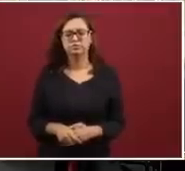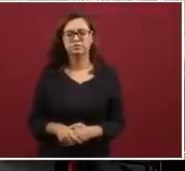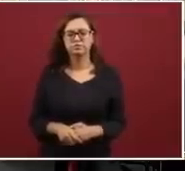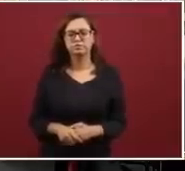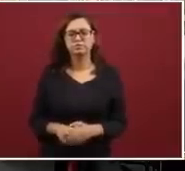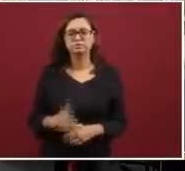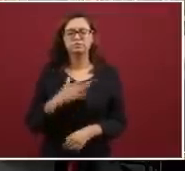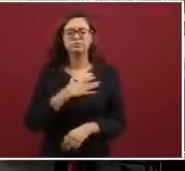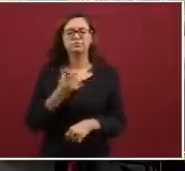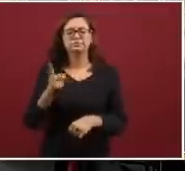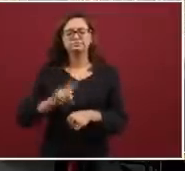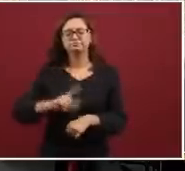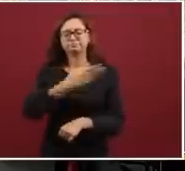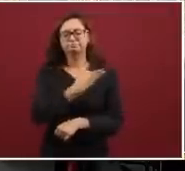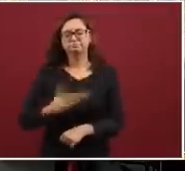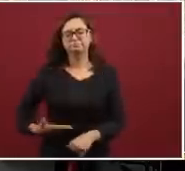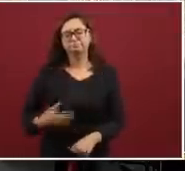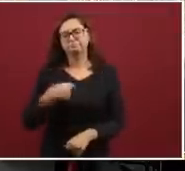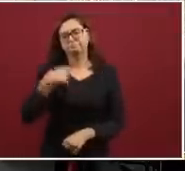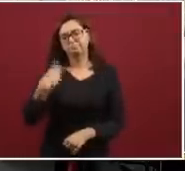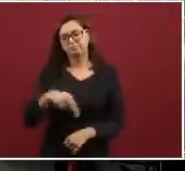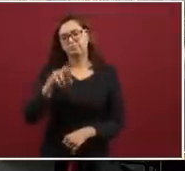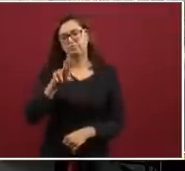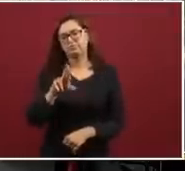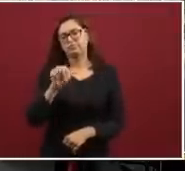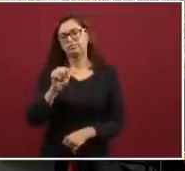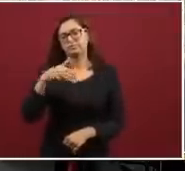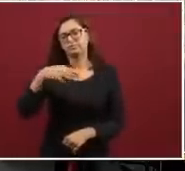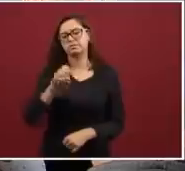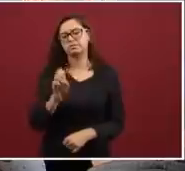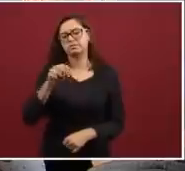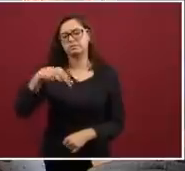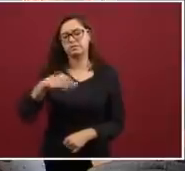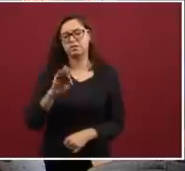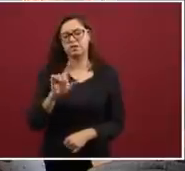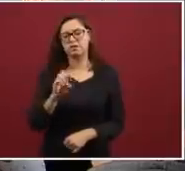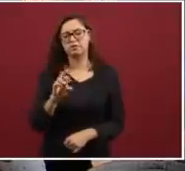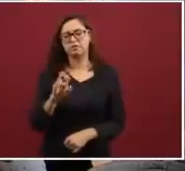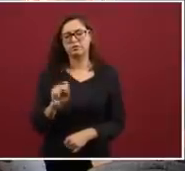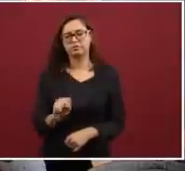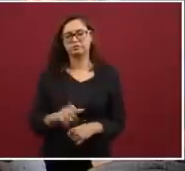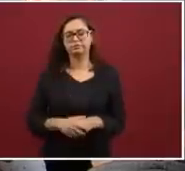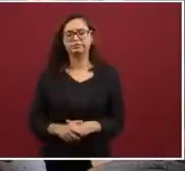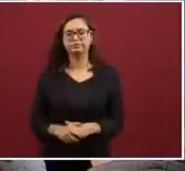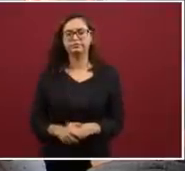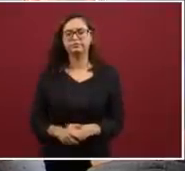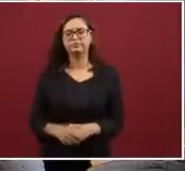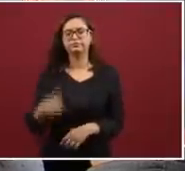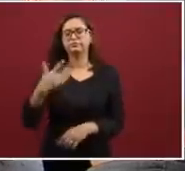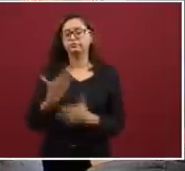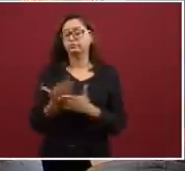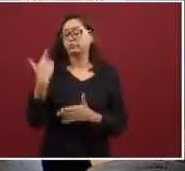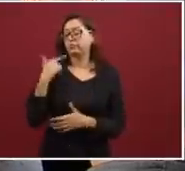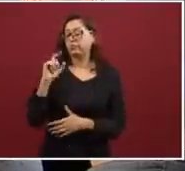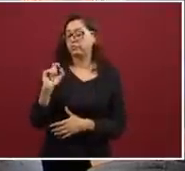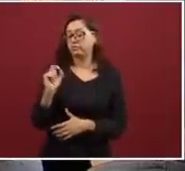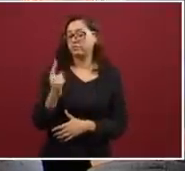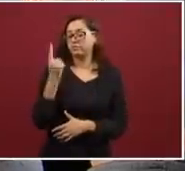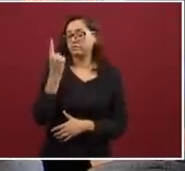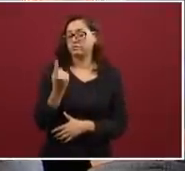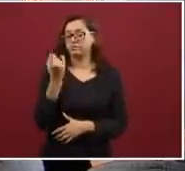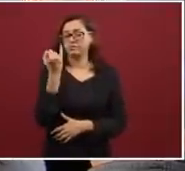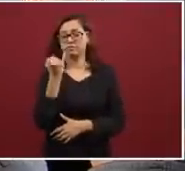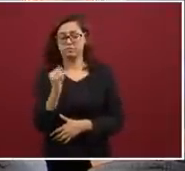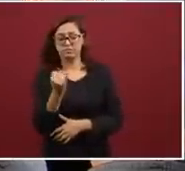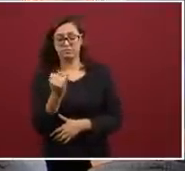Muy buenos días, señor presidente. Ramón Flores, de Los Ángeles Press, de Guadalupe Lizárraga. El pasado 21 de junio, de acuerdo con la información turnada